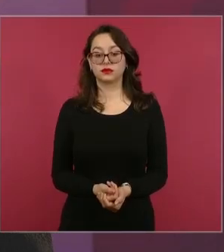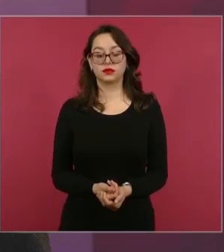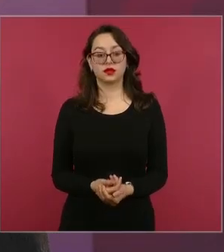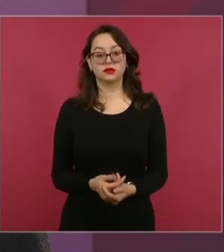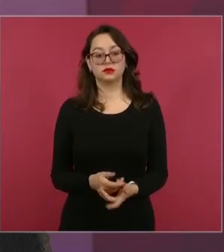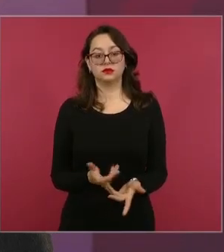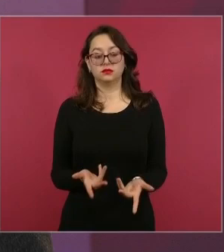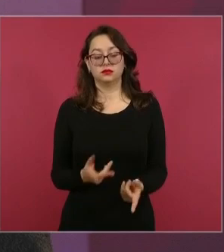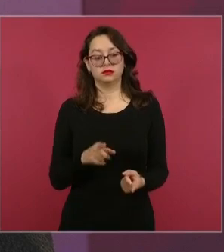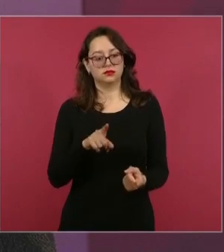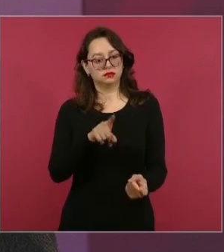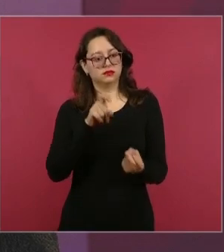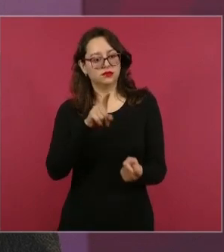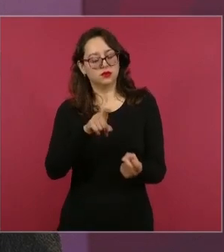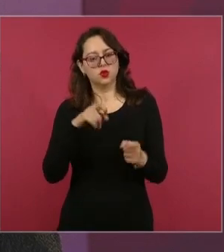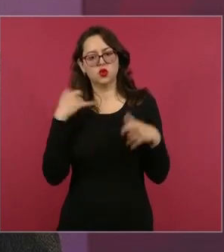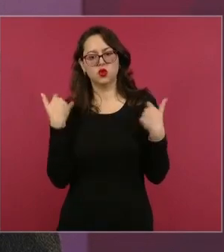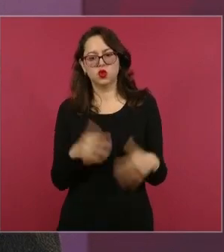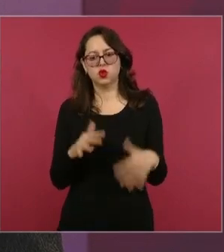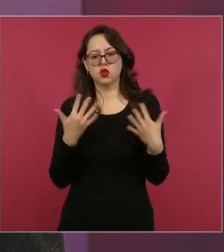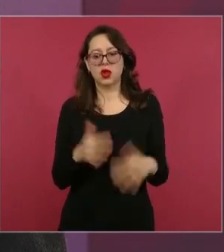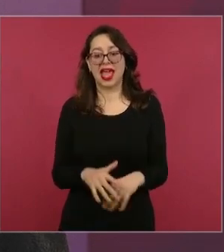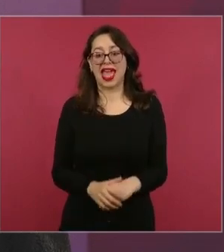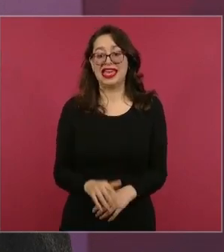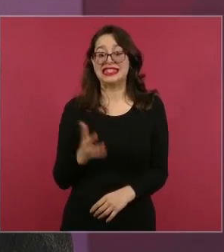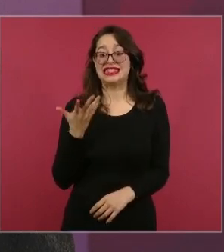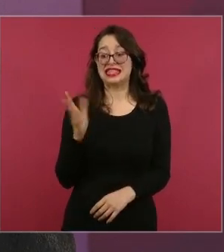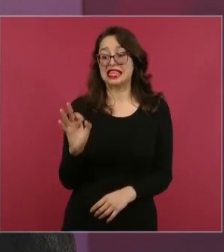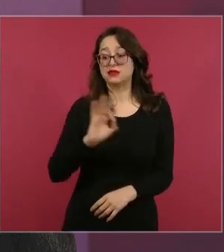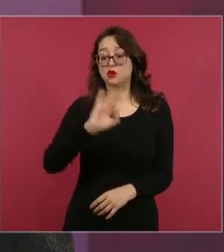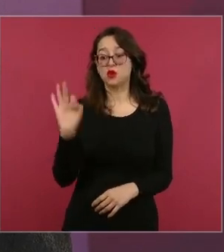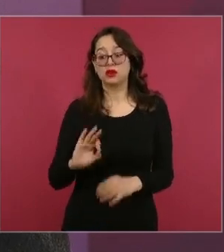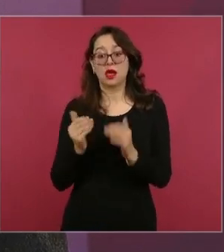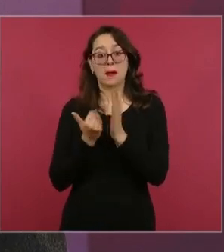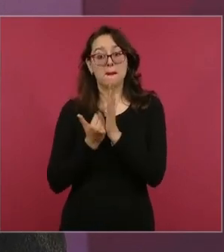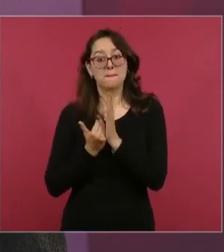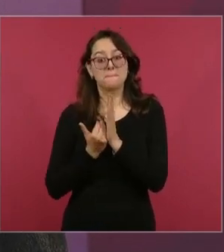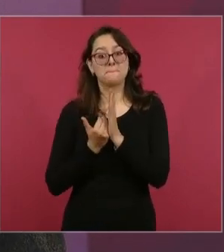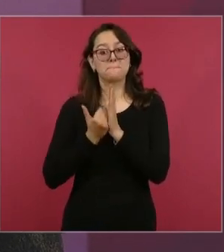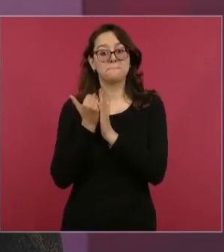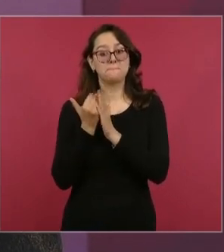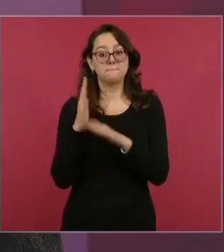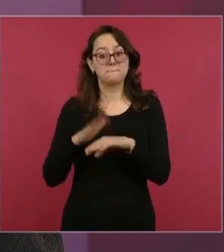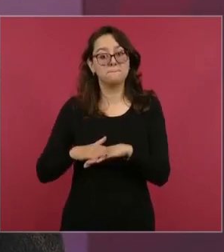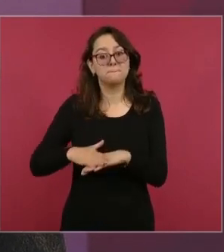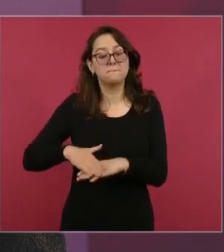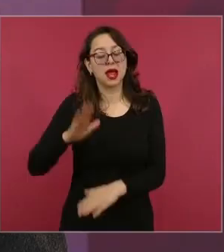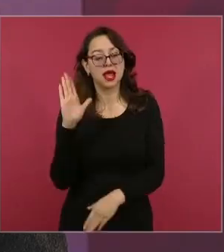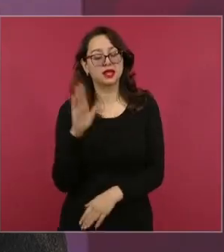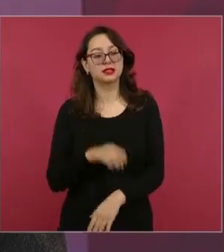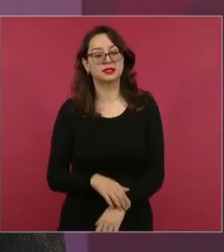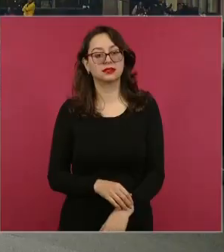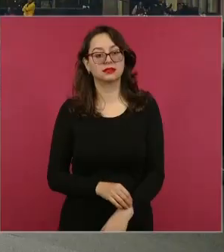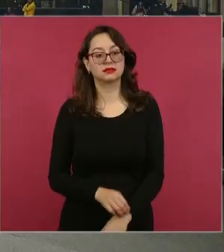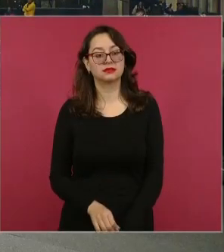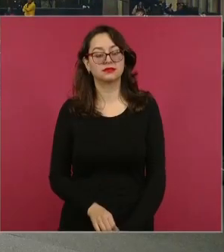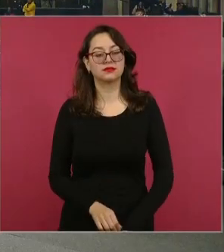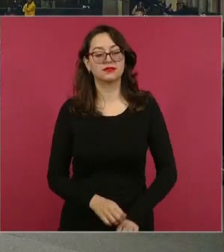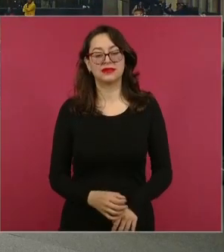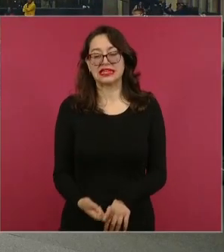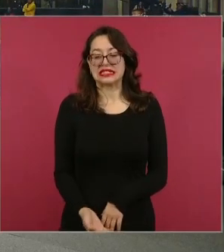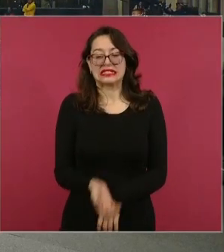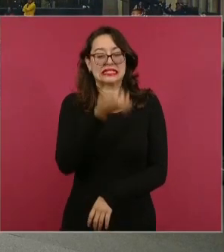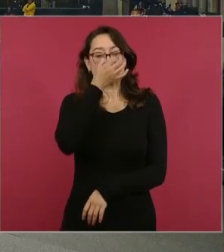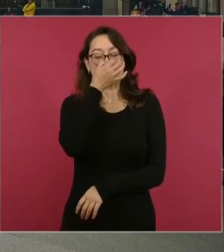El 10% estuvimos a punto de llegar a 600000